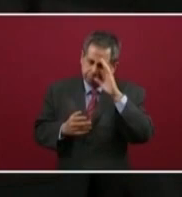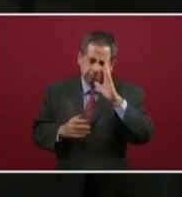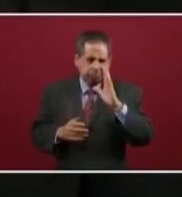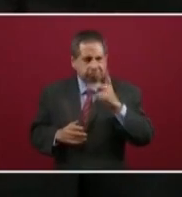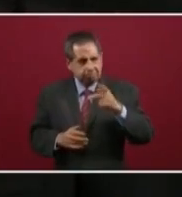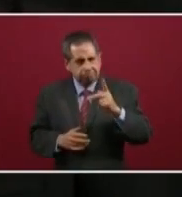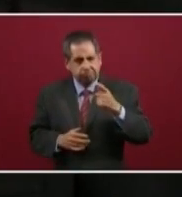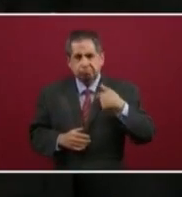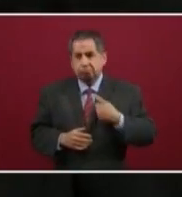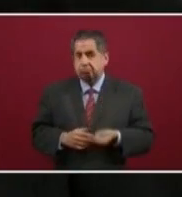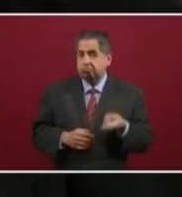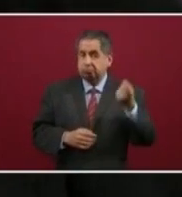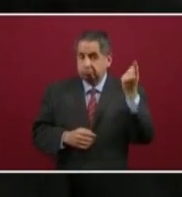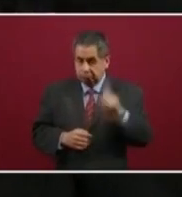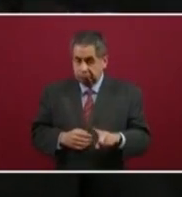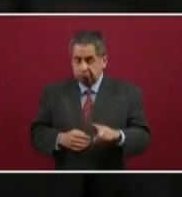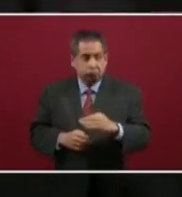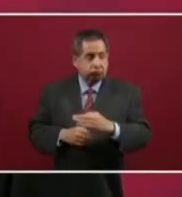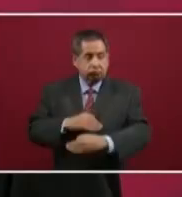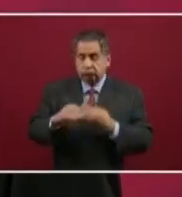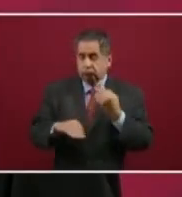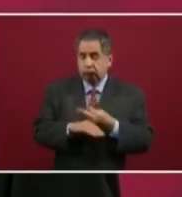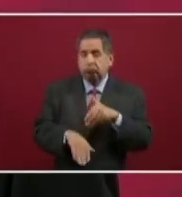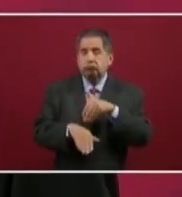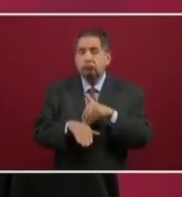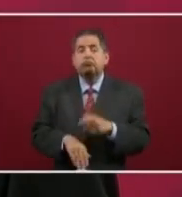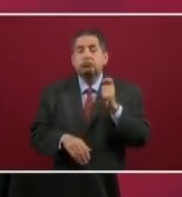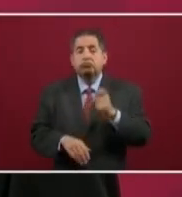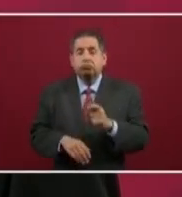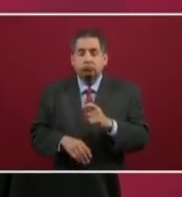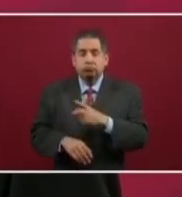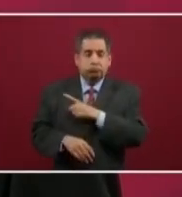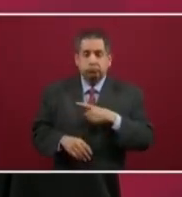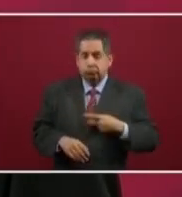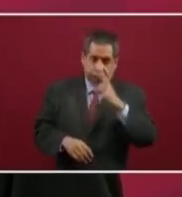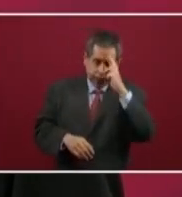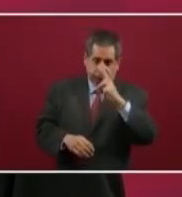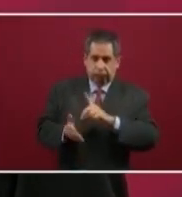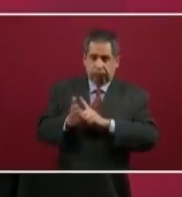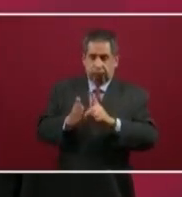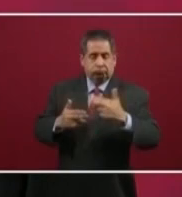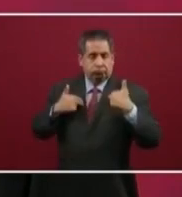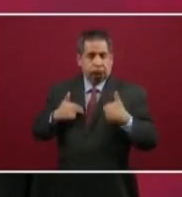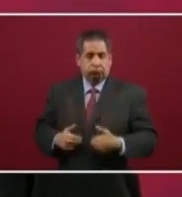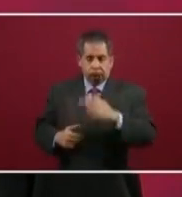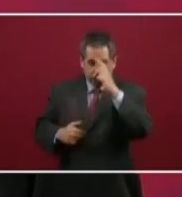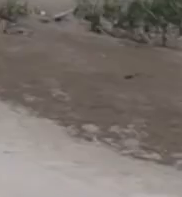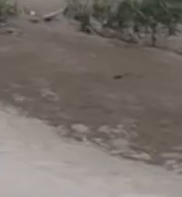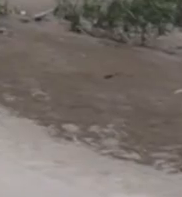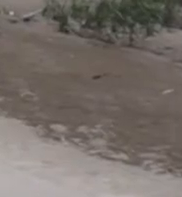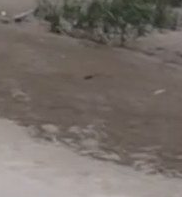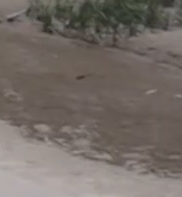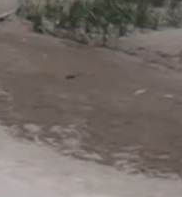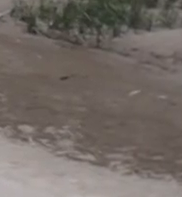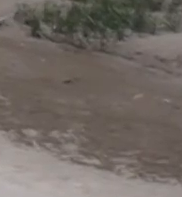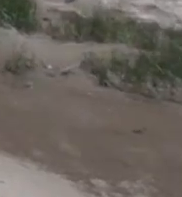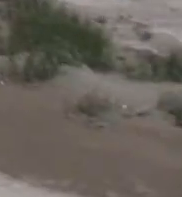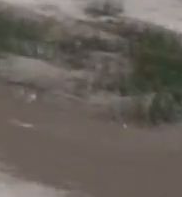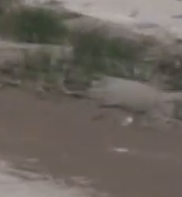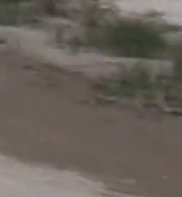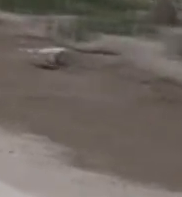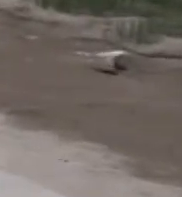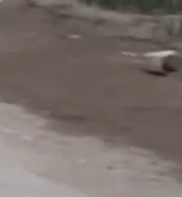la instrucción que tienen todos es de que se respeten los derechos humanos de los migrantes a